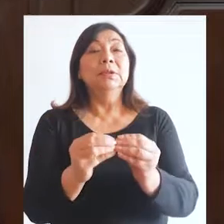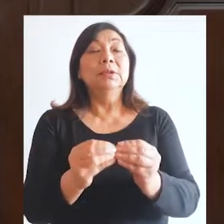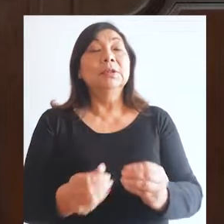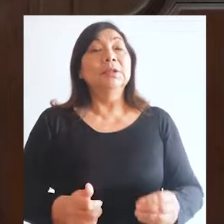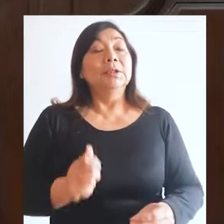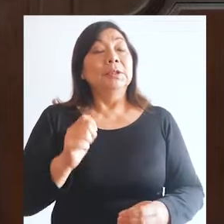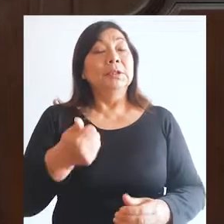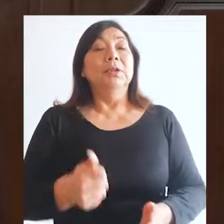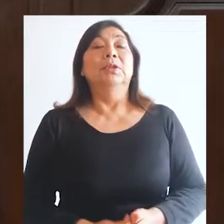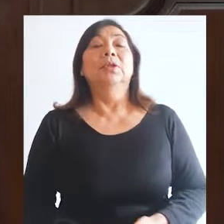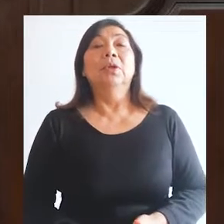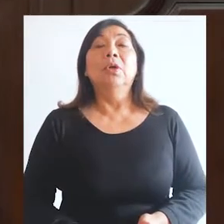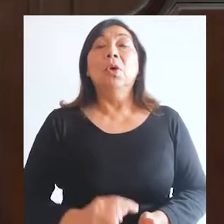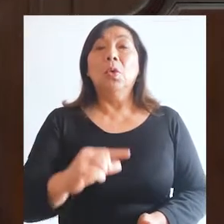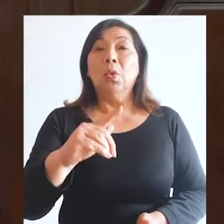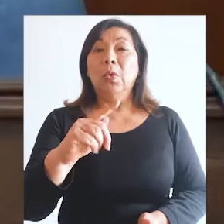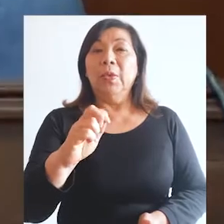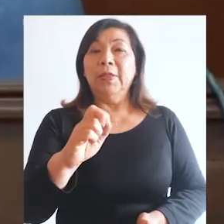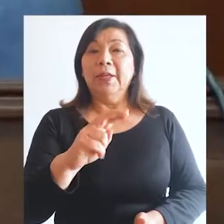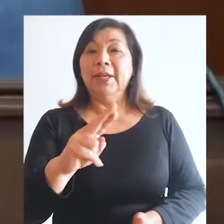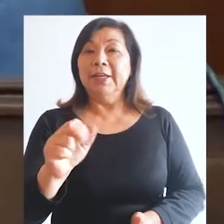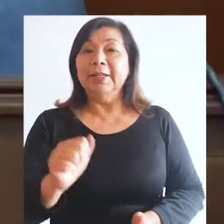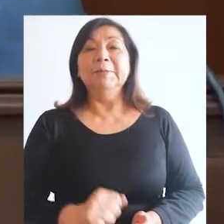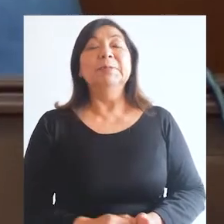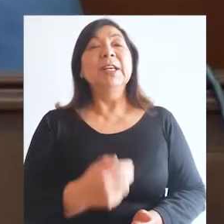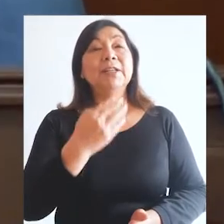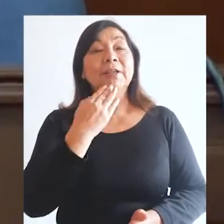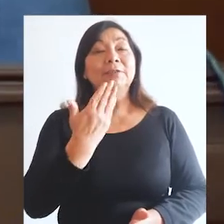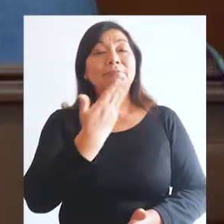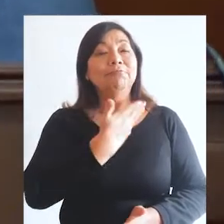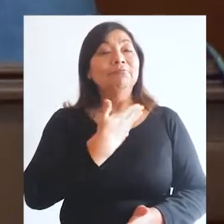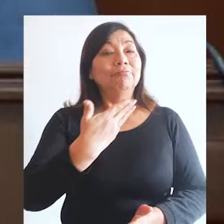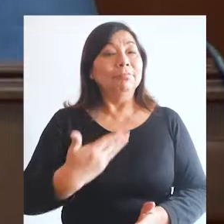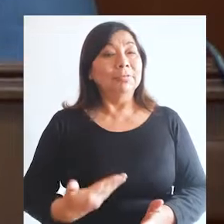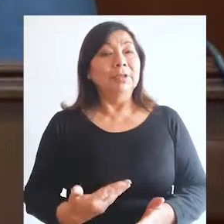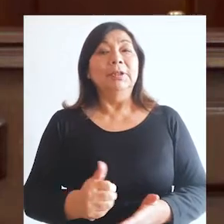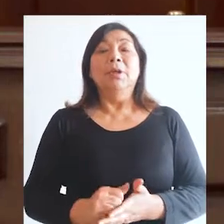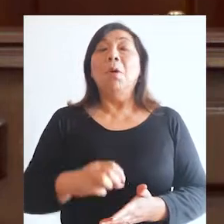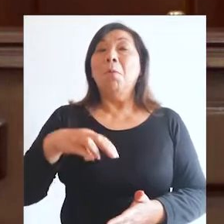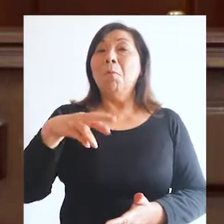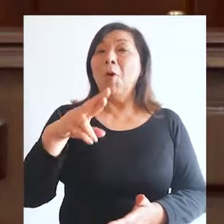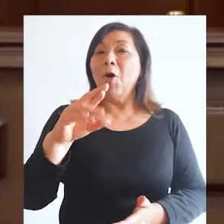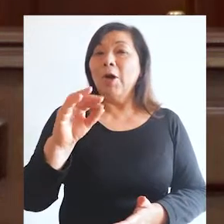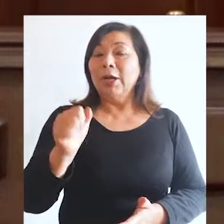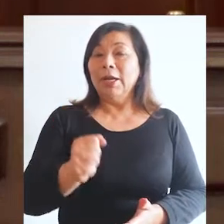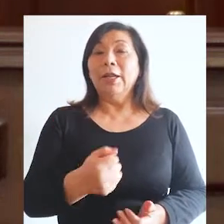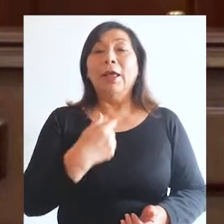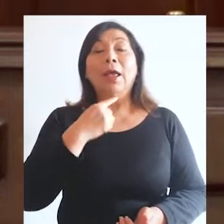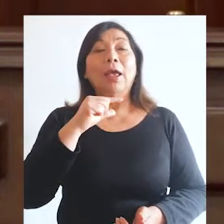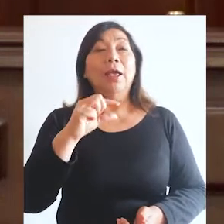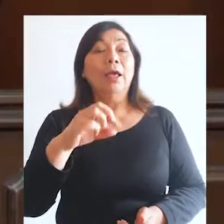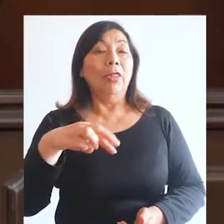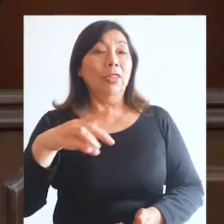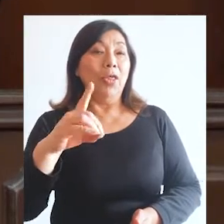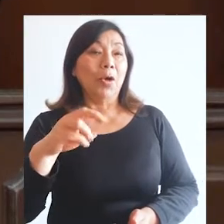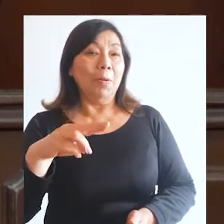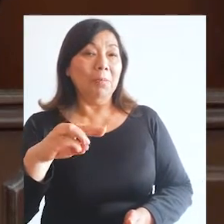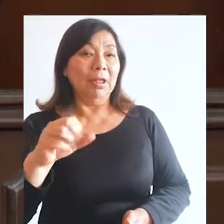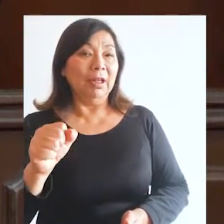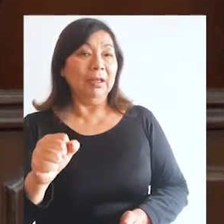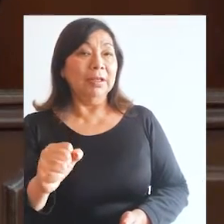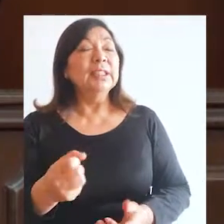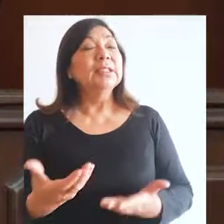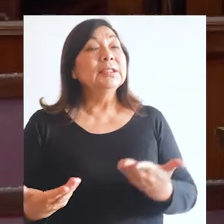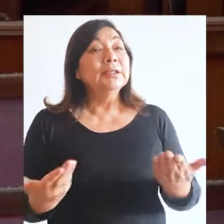integrada por los magistrados gustavo gutiérrez sticks quien la preside francisco morales arabia y helder